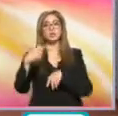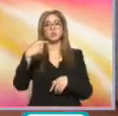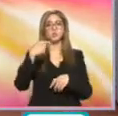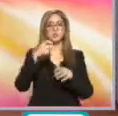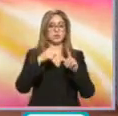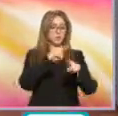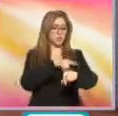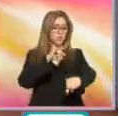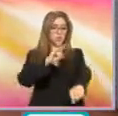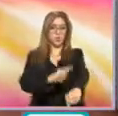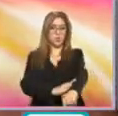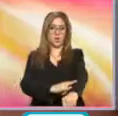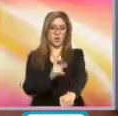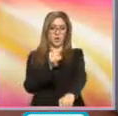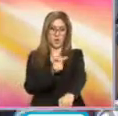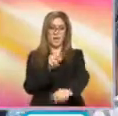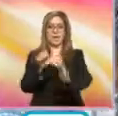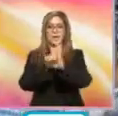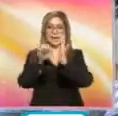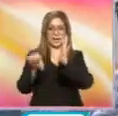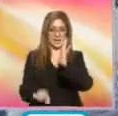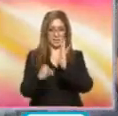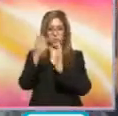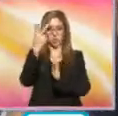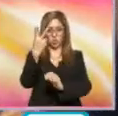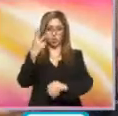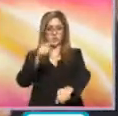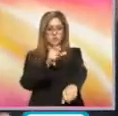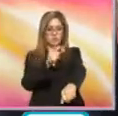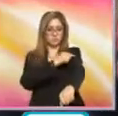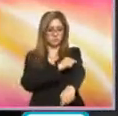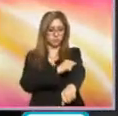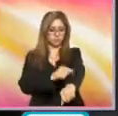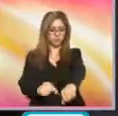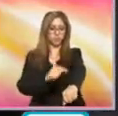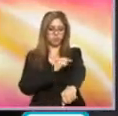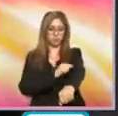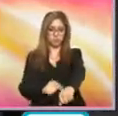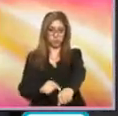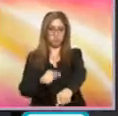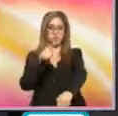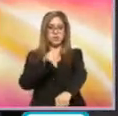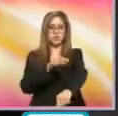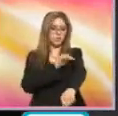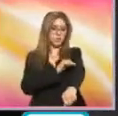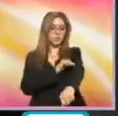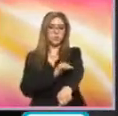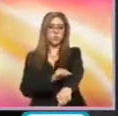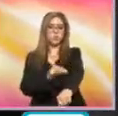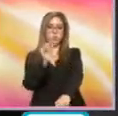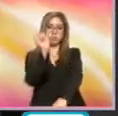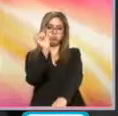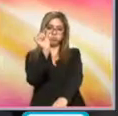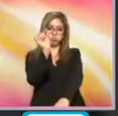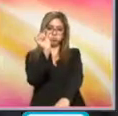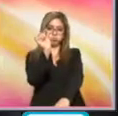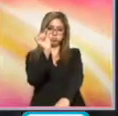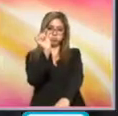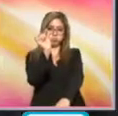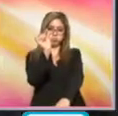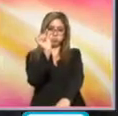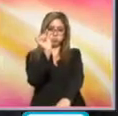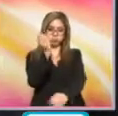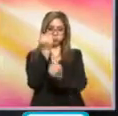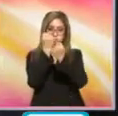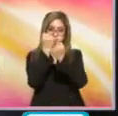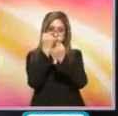dominante, es decir, por ejemplo, aquí les traje 2 rayas, pero si Sí. se fijan, este que tenemos aquí es una raya mucho más gruesa, Está como más marcada. mucho vaya.